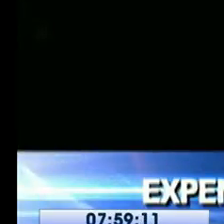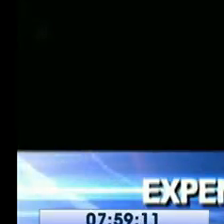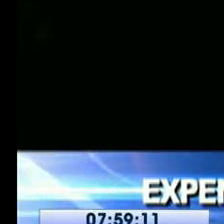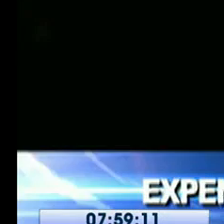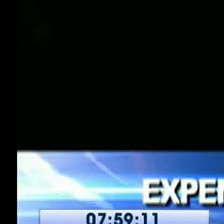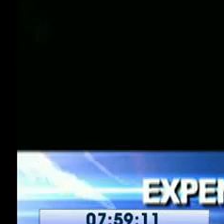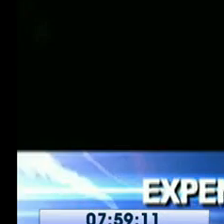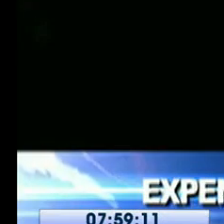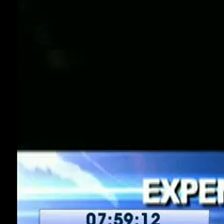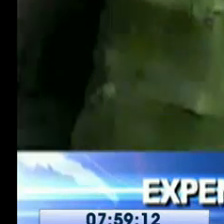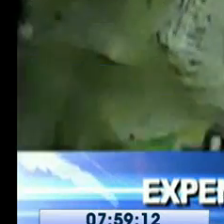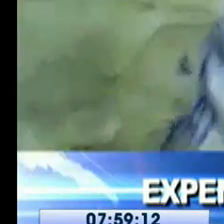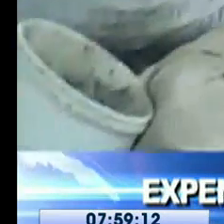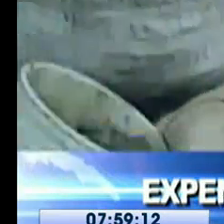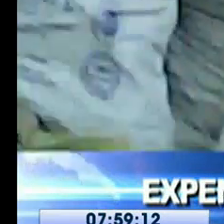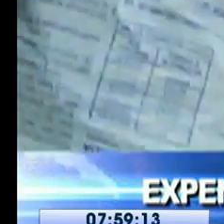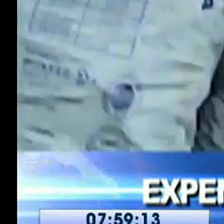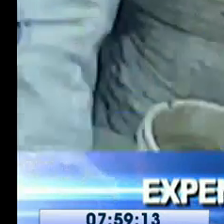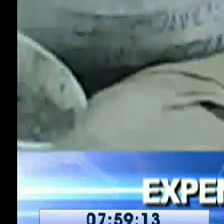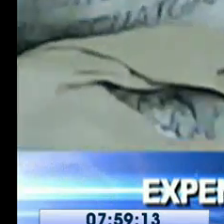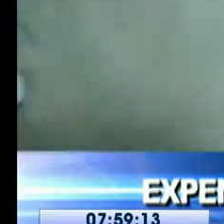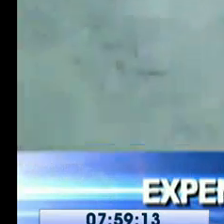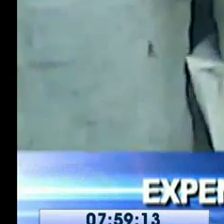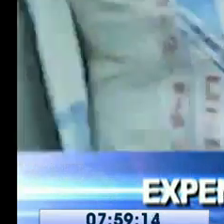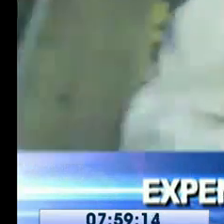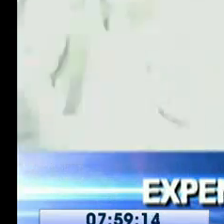que sus clientes consuman la droga.